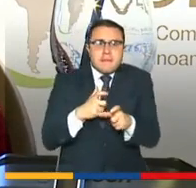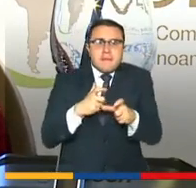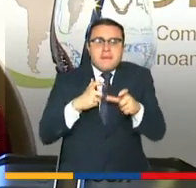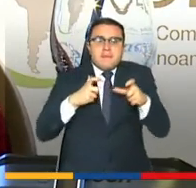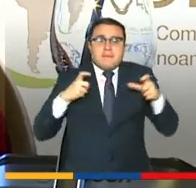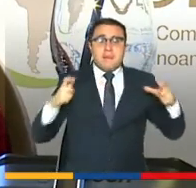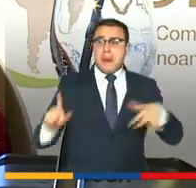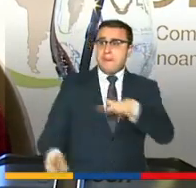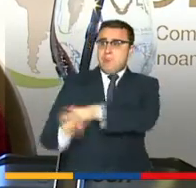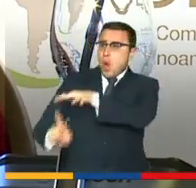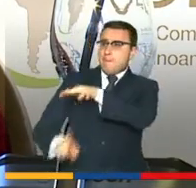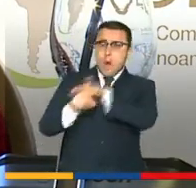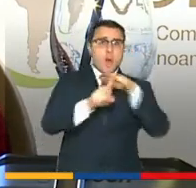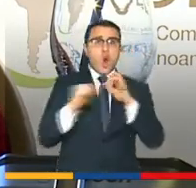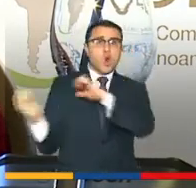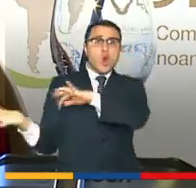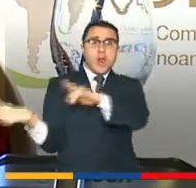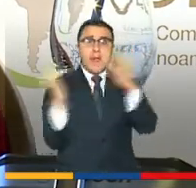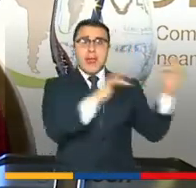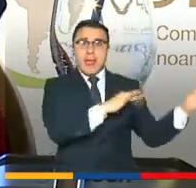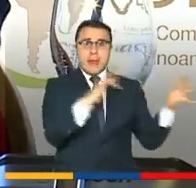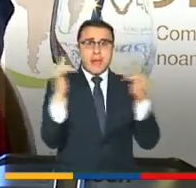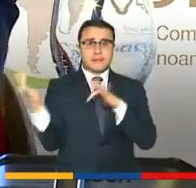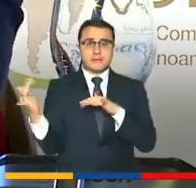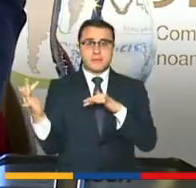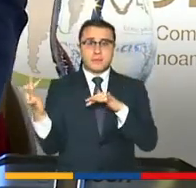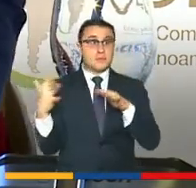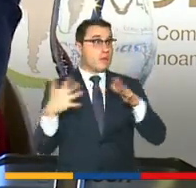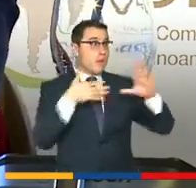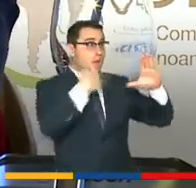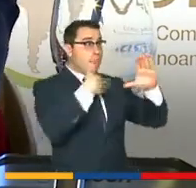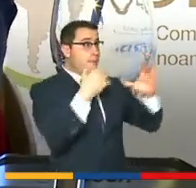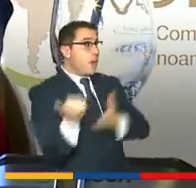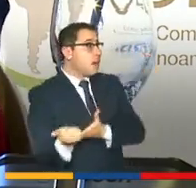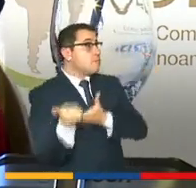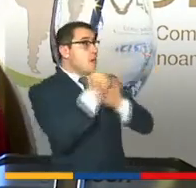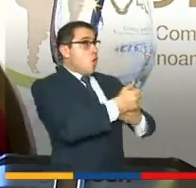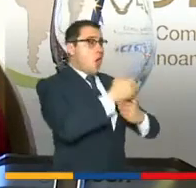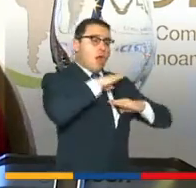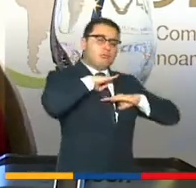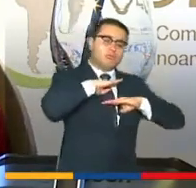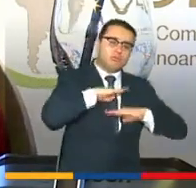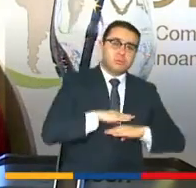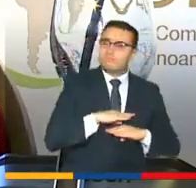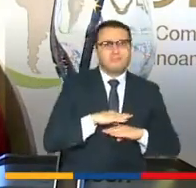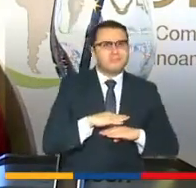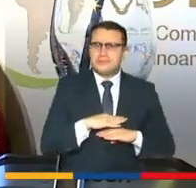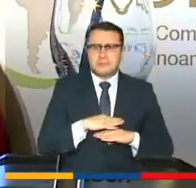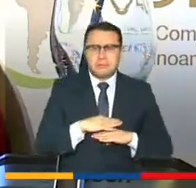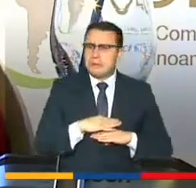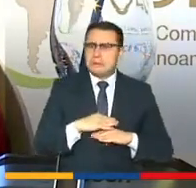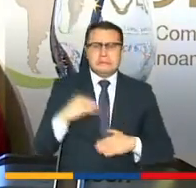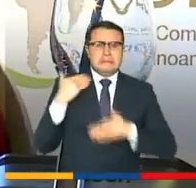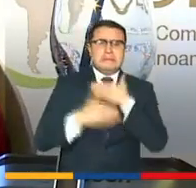guerras en vez de llevarnos a superar la crisis climática. Los datos muestran que cada vez estamos